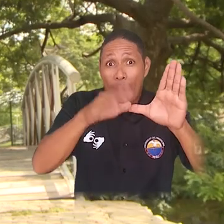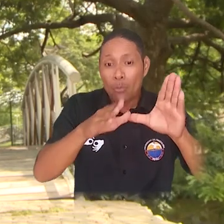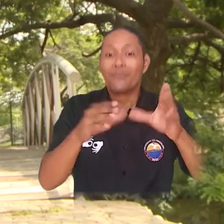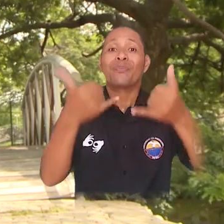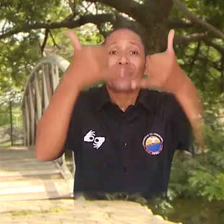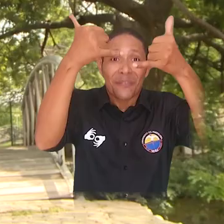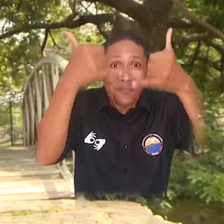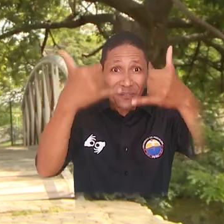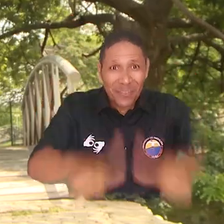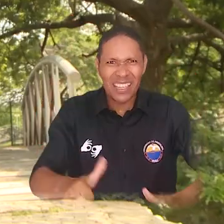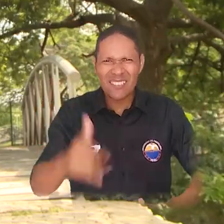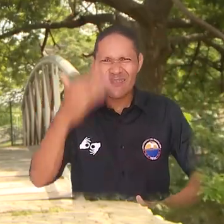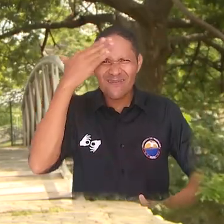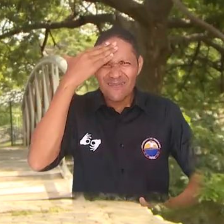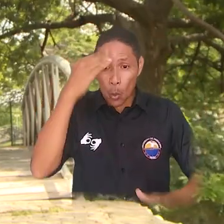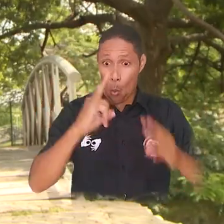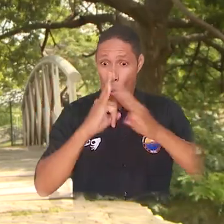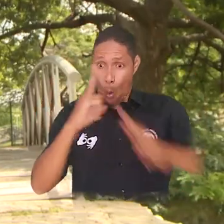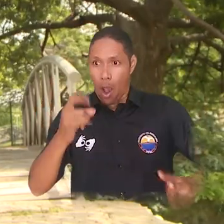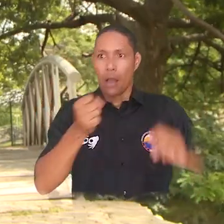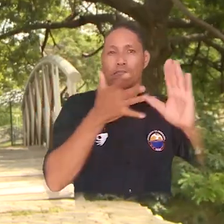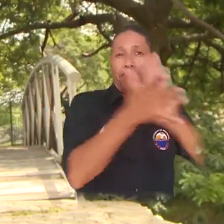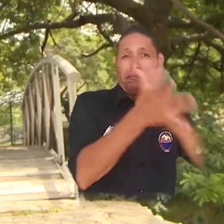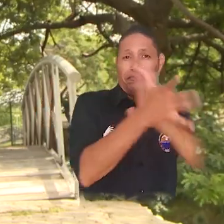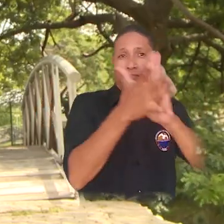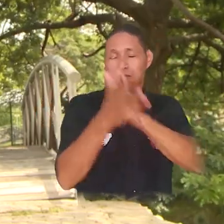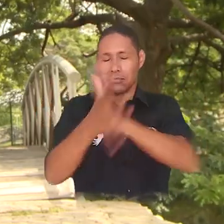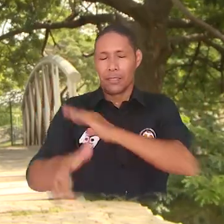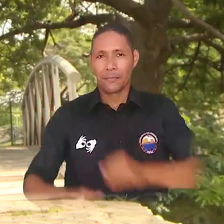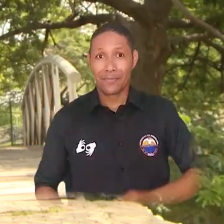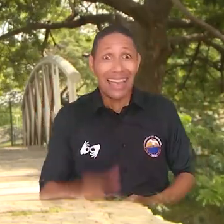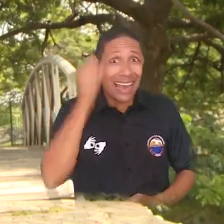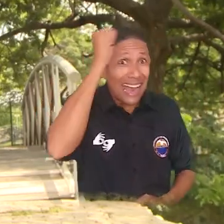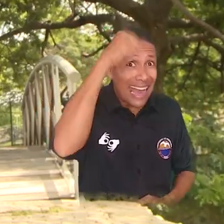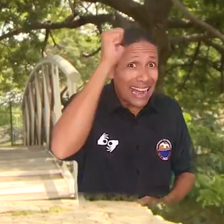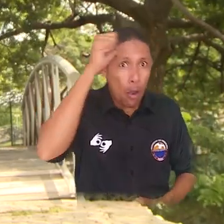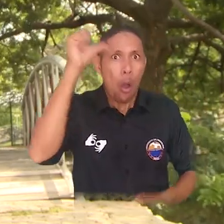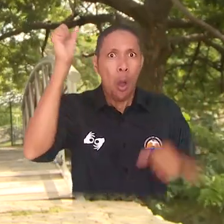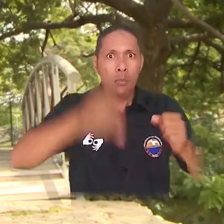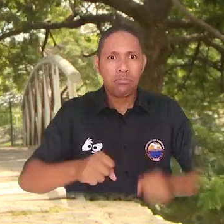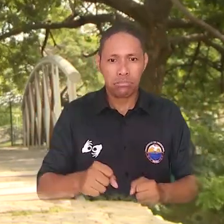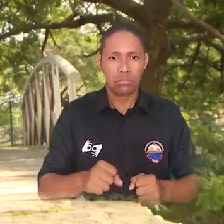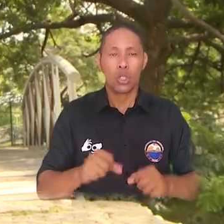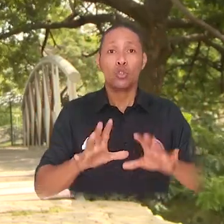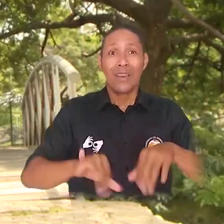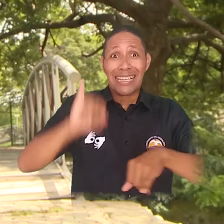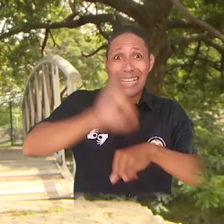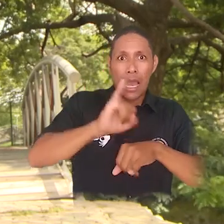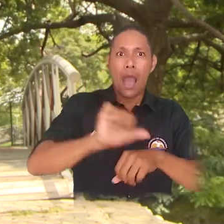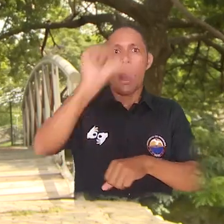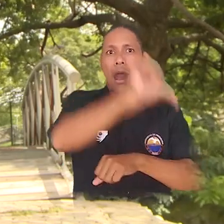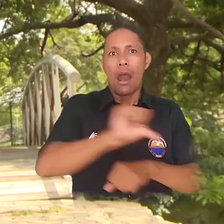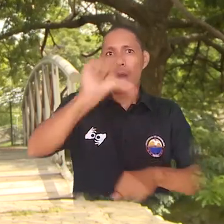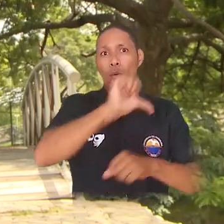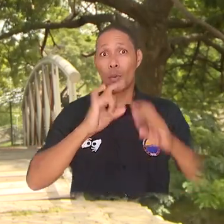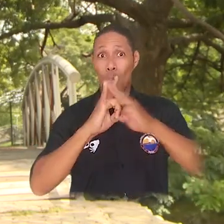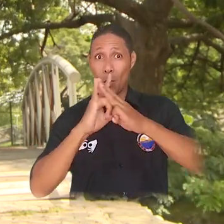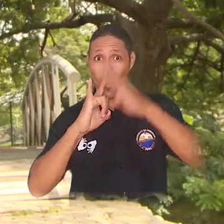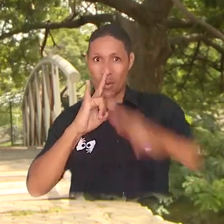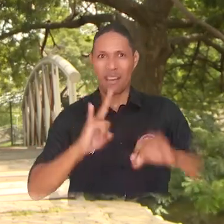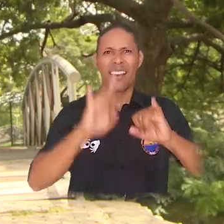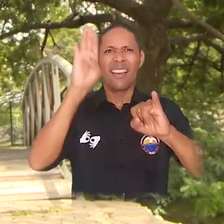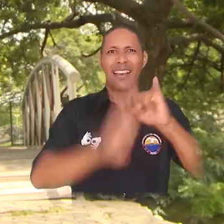Hemos llegado al final del Campus TV, programa institucional de la Universidad del Magdalena. Recuerden seguirnos en nuestras redes